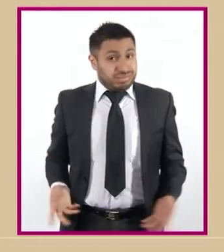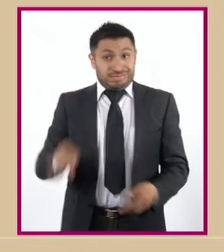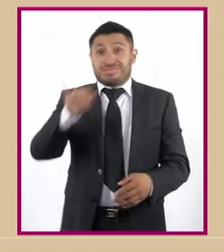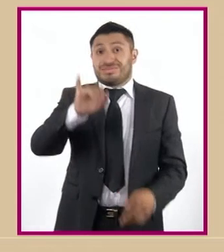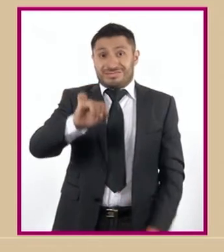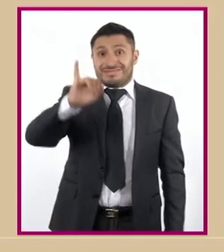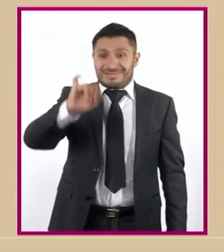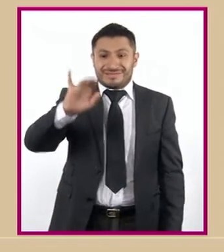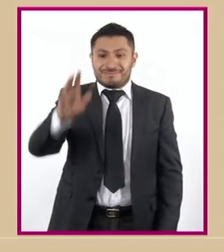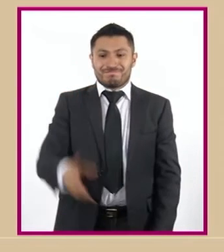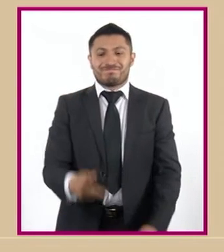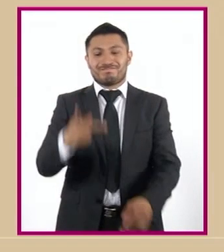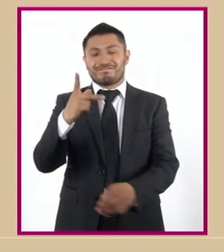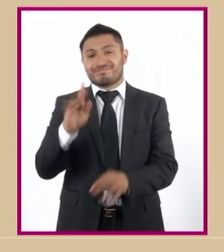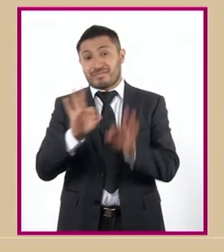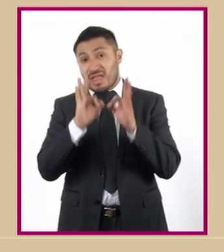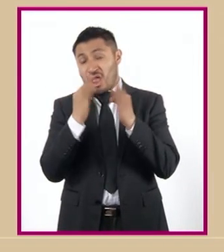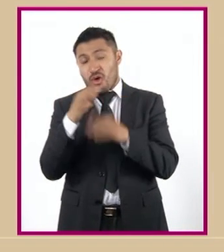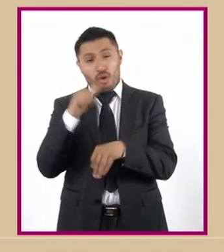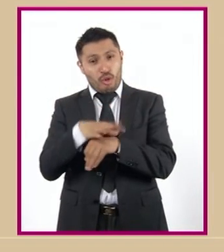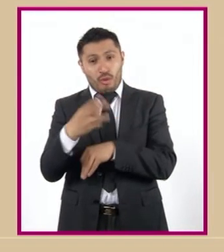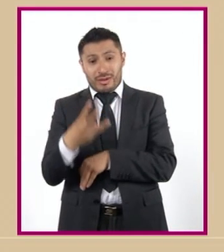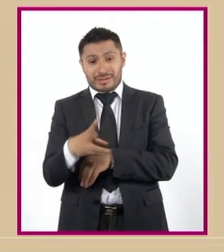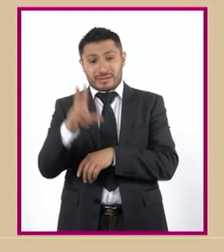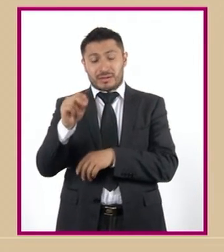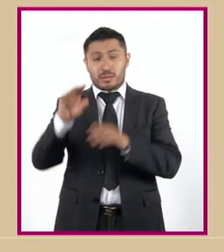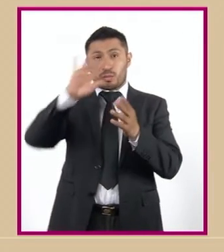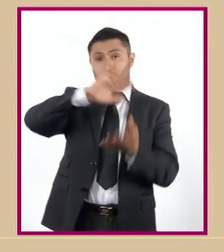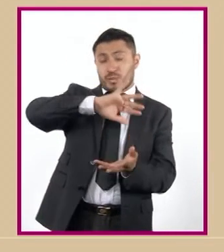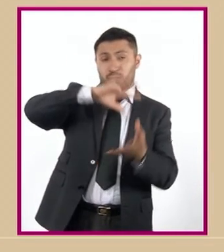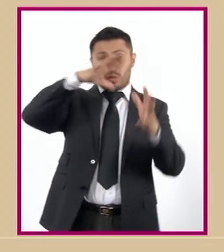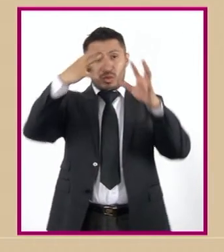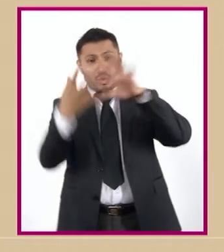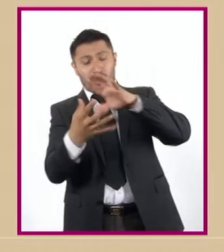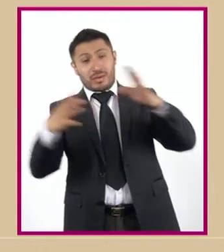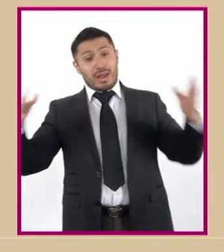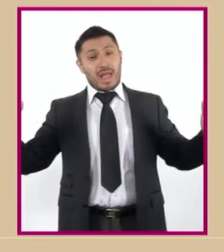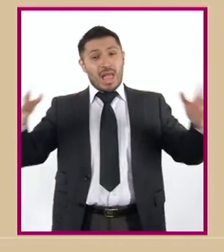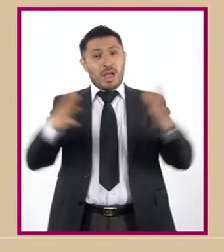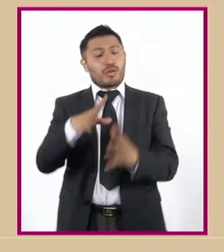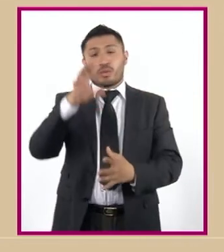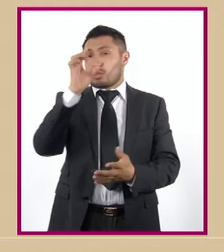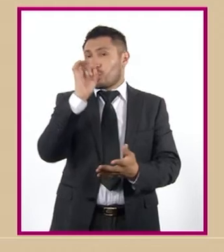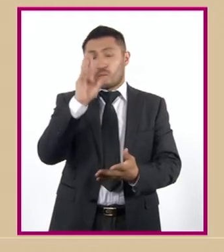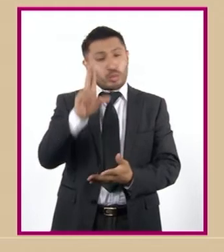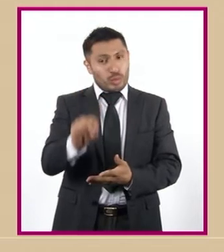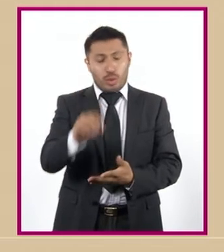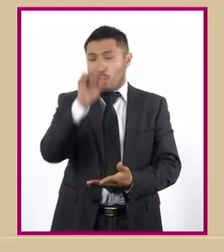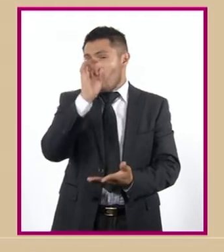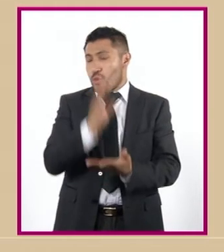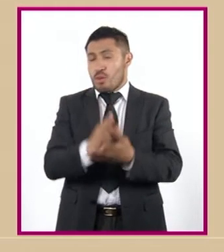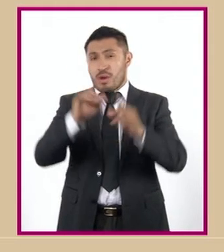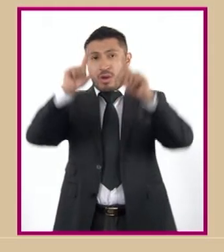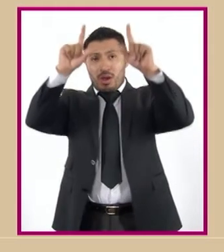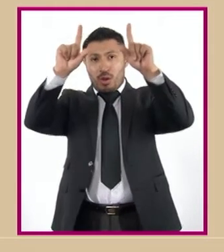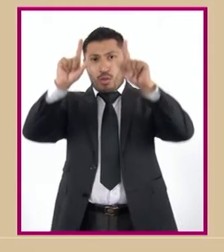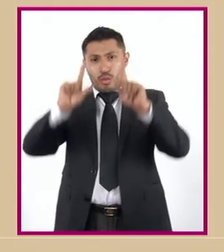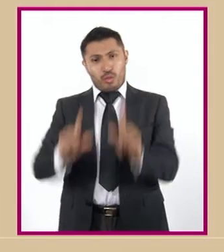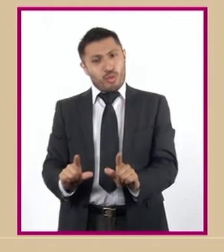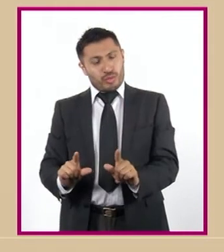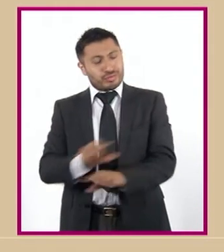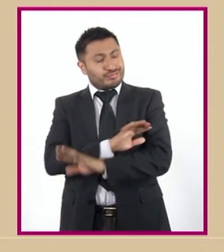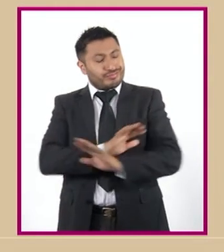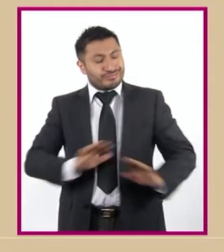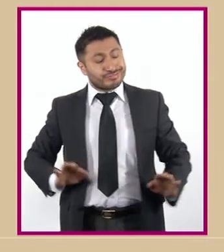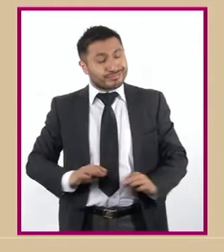Efectivamente, el polígono 3 no giró ni cambió de tamaño, solo se traslada dentro de un plano. Y